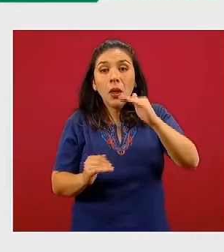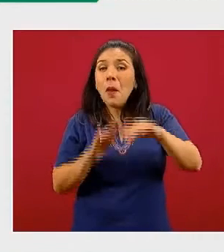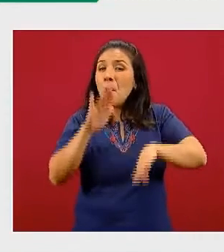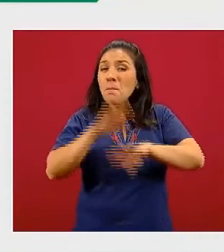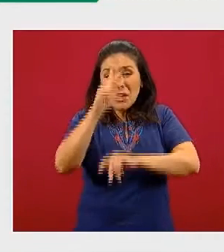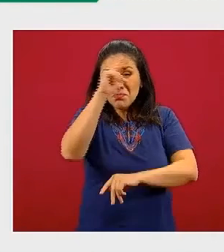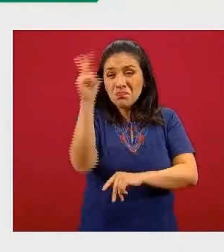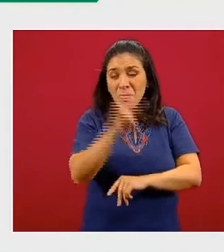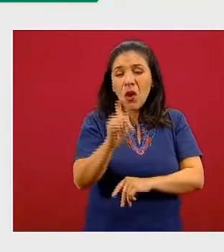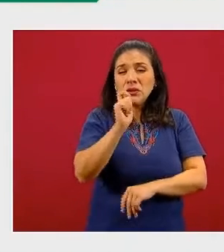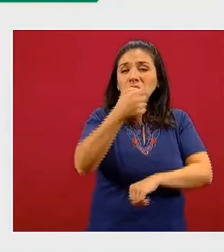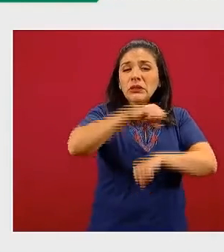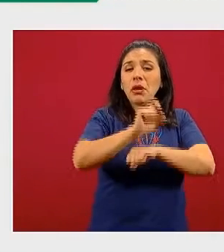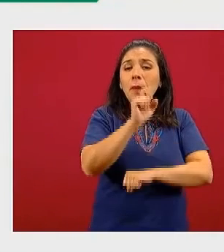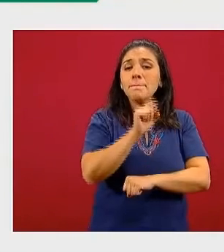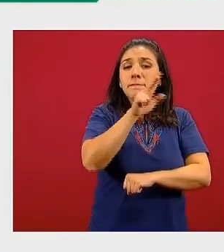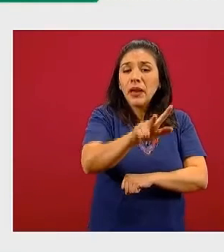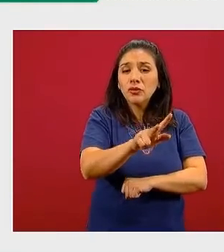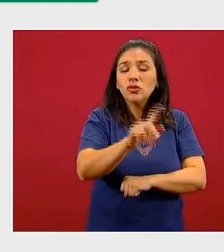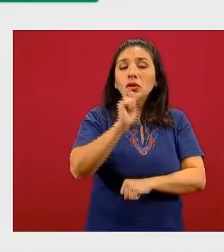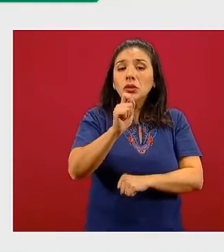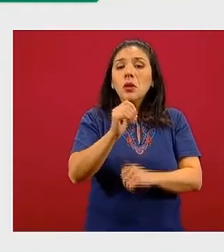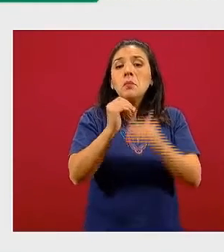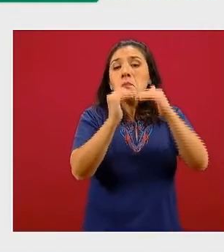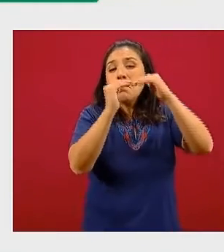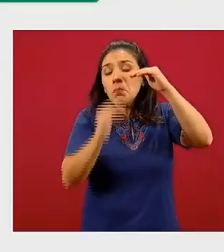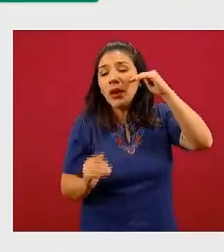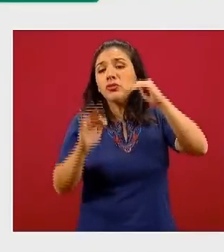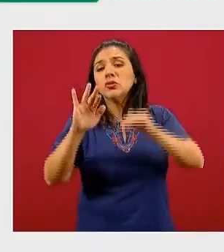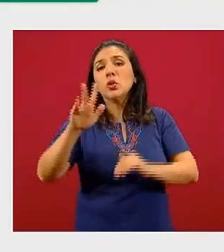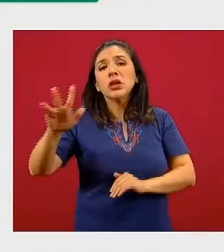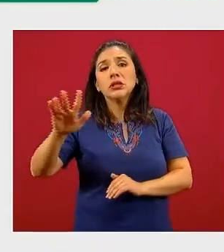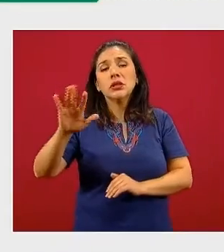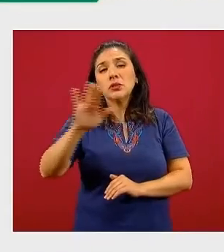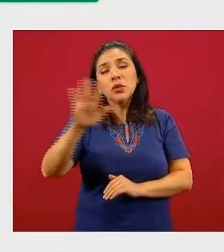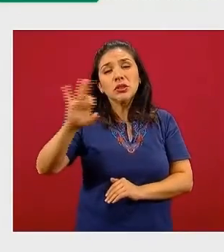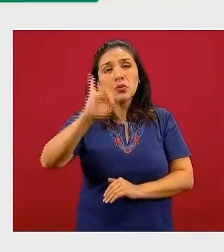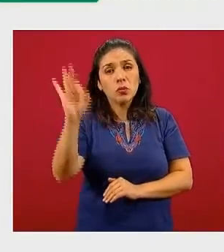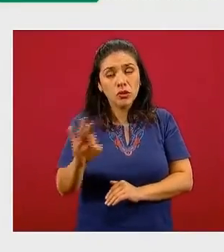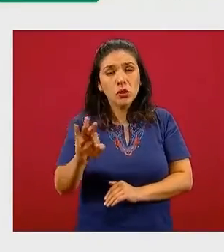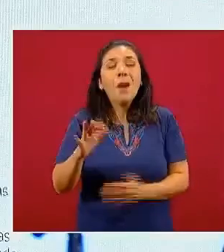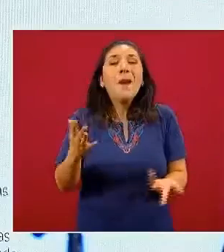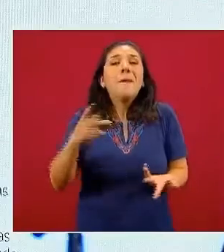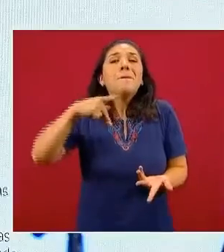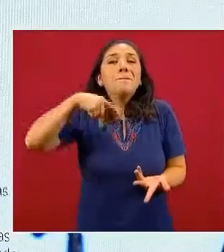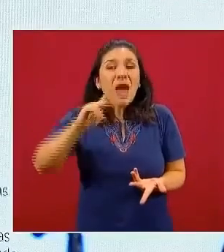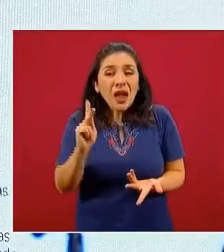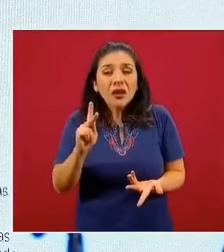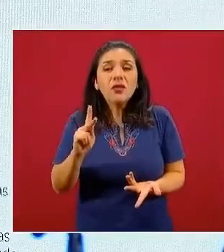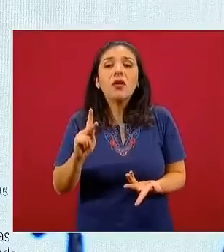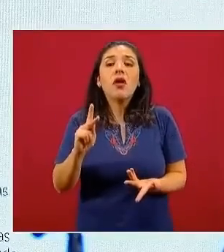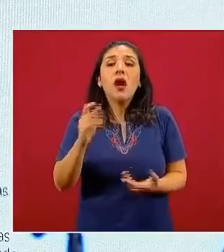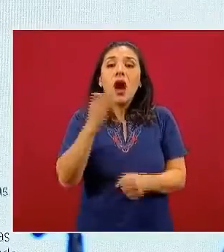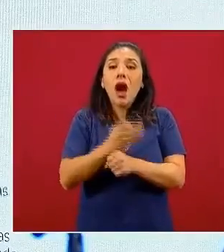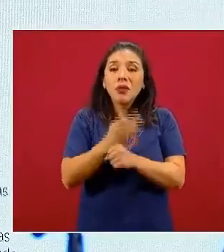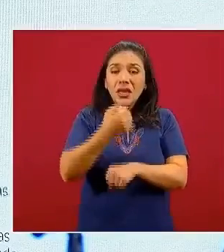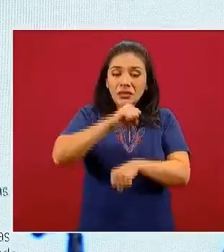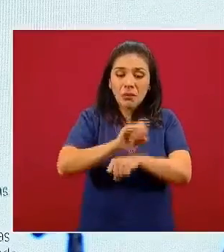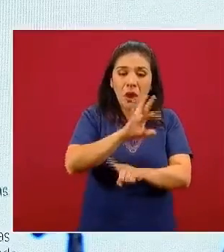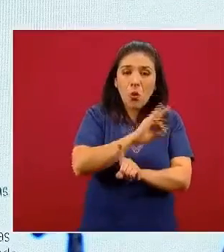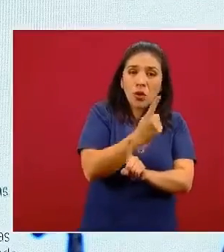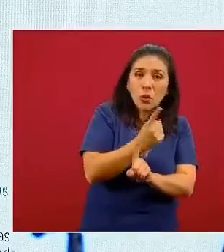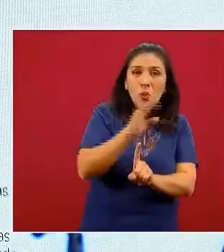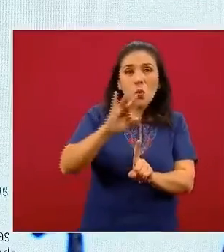28, y se redujo 55%. Sin embargo, entre la semana 41